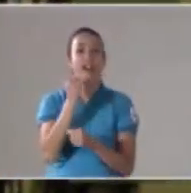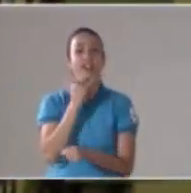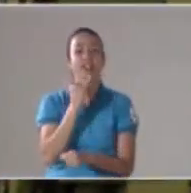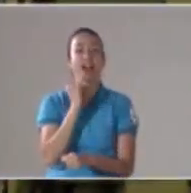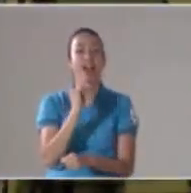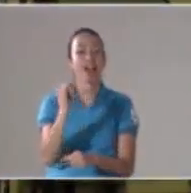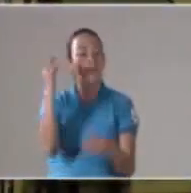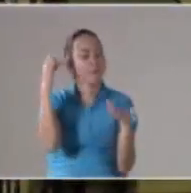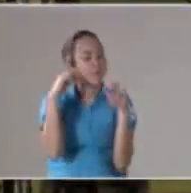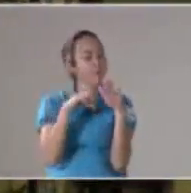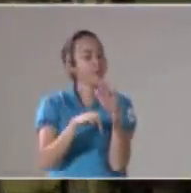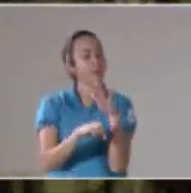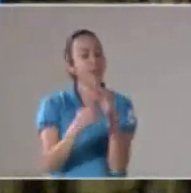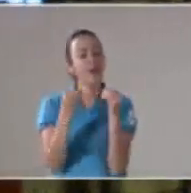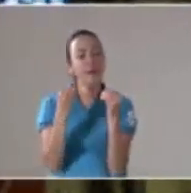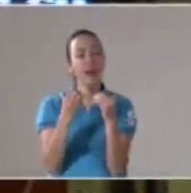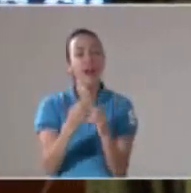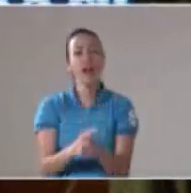profundamente,